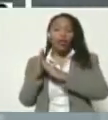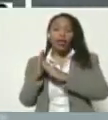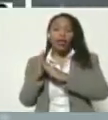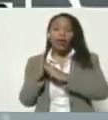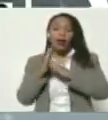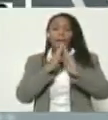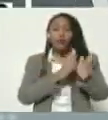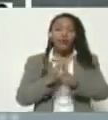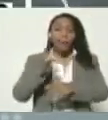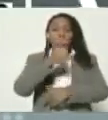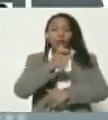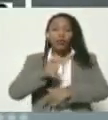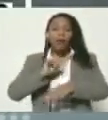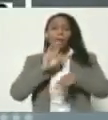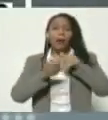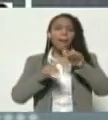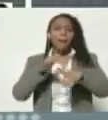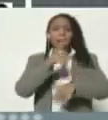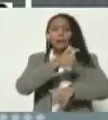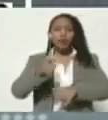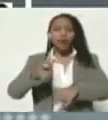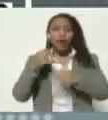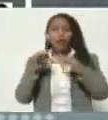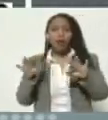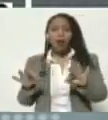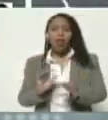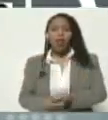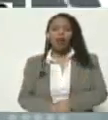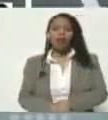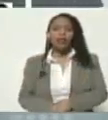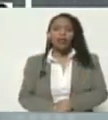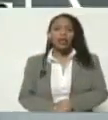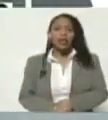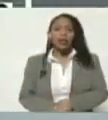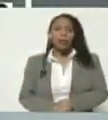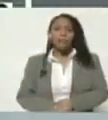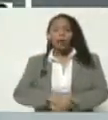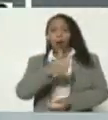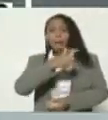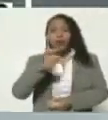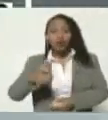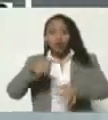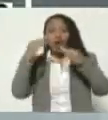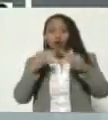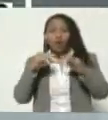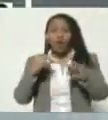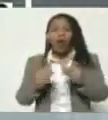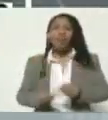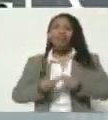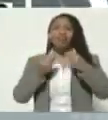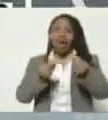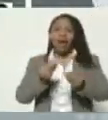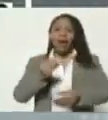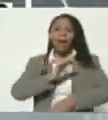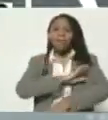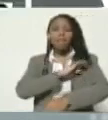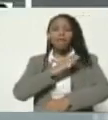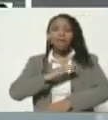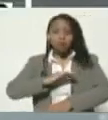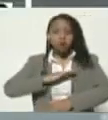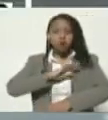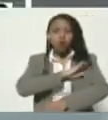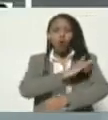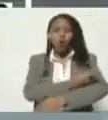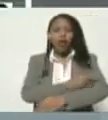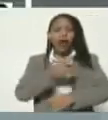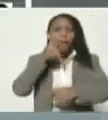la gente de a pie, por los ciudadanos y ciudadanas, por la gente de a pie, darle el poder al pueblo,